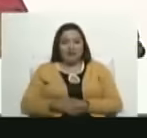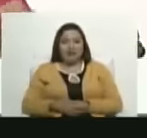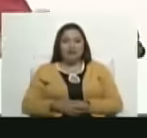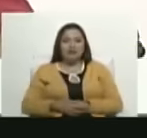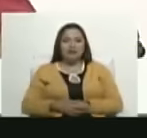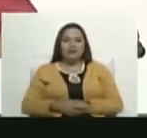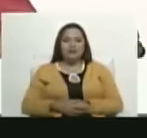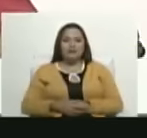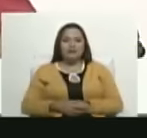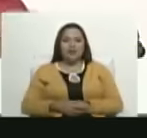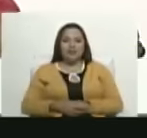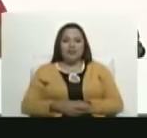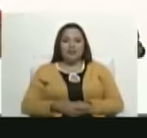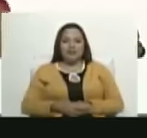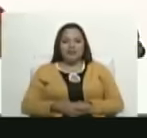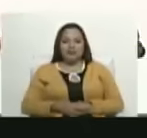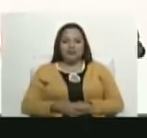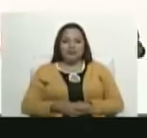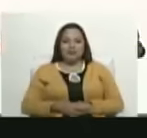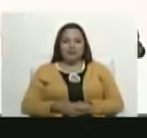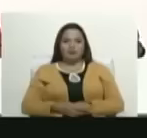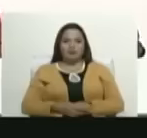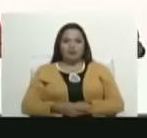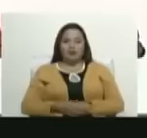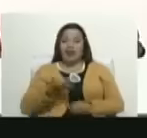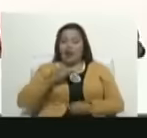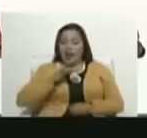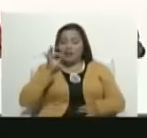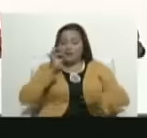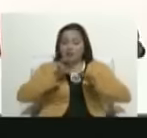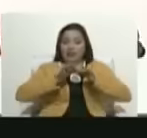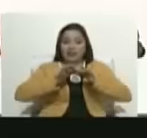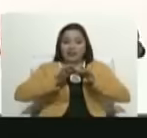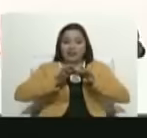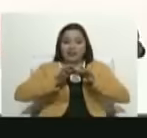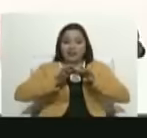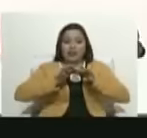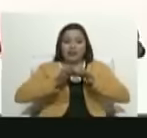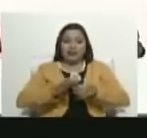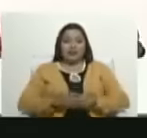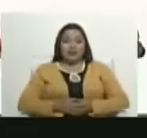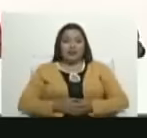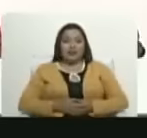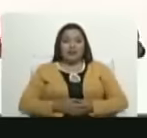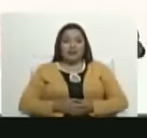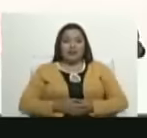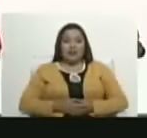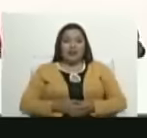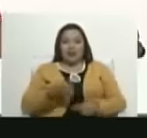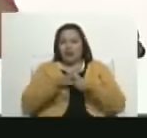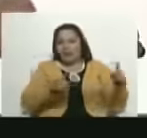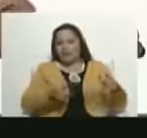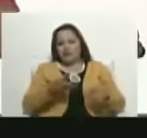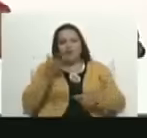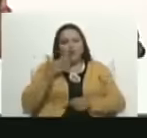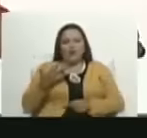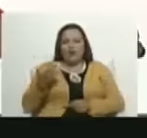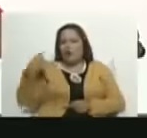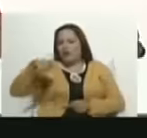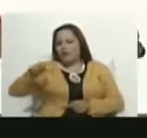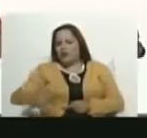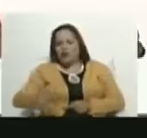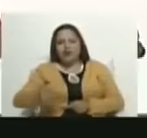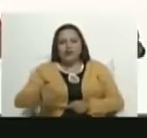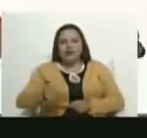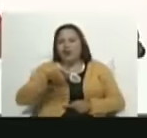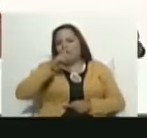¿Ah? No tenemos, pues, fe. Yo creo que no es muy aficionado al fútbol. Ve otro ánimo ahora, pues,